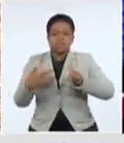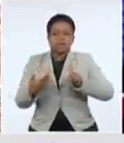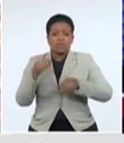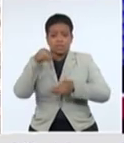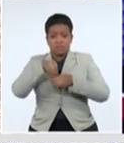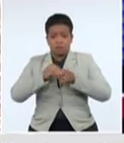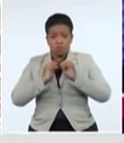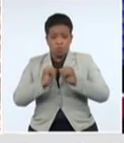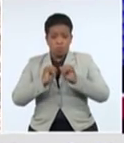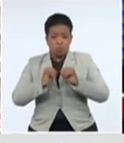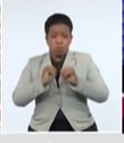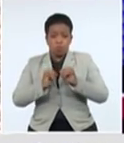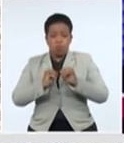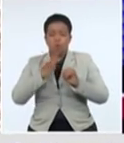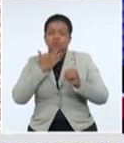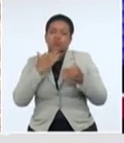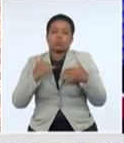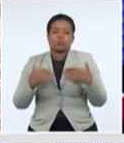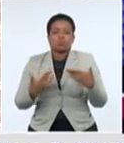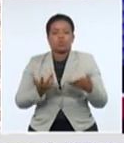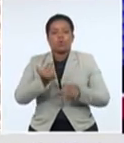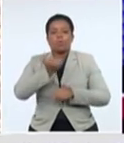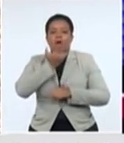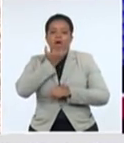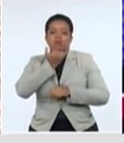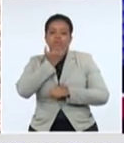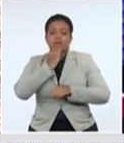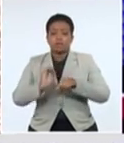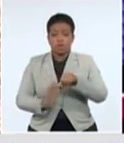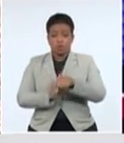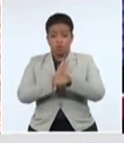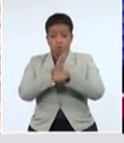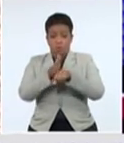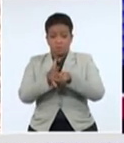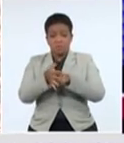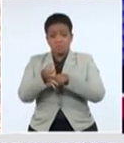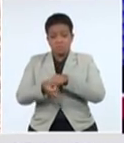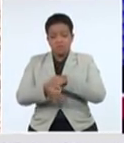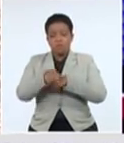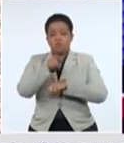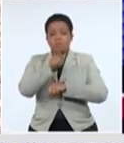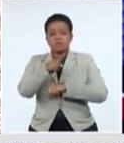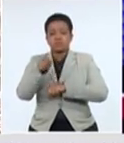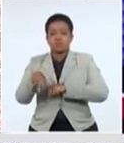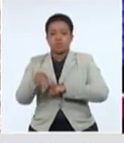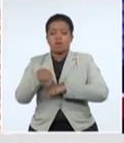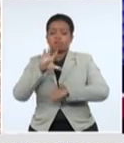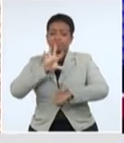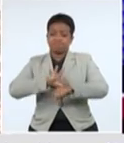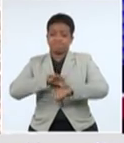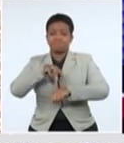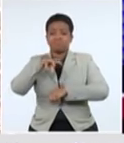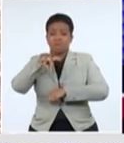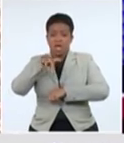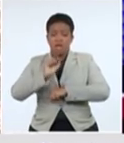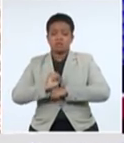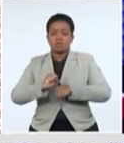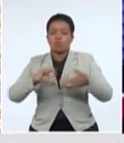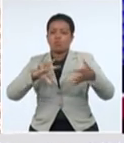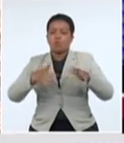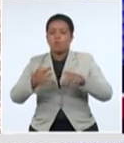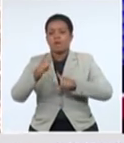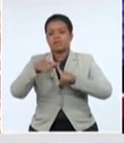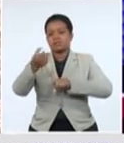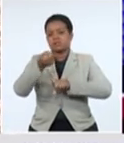transmisión sobre cómo ha impactado e impacta la COVID-19 en pacientes con cáncer, cuál es el manejo clínico de los